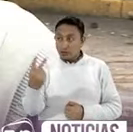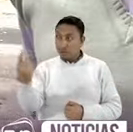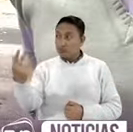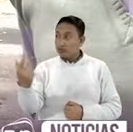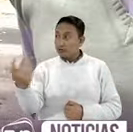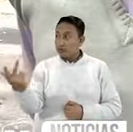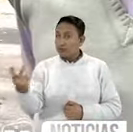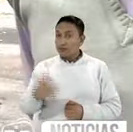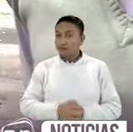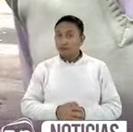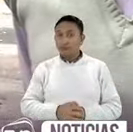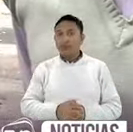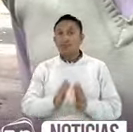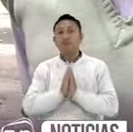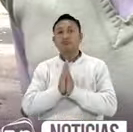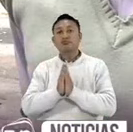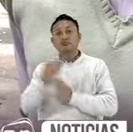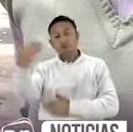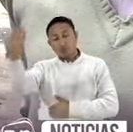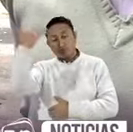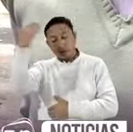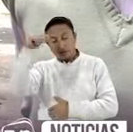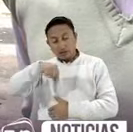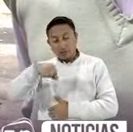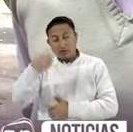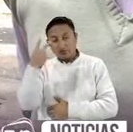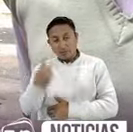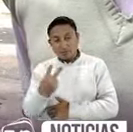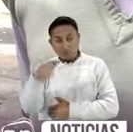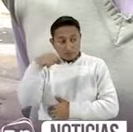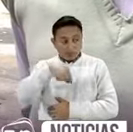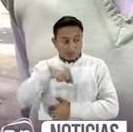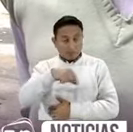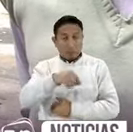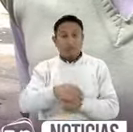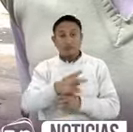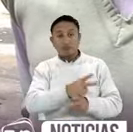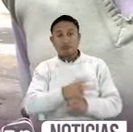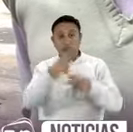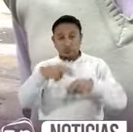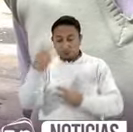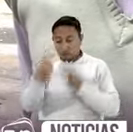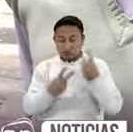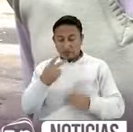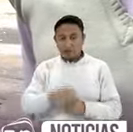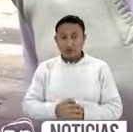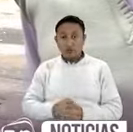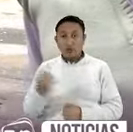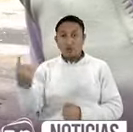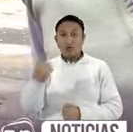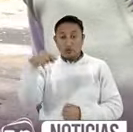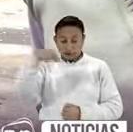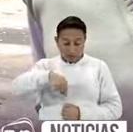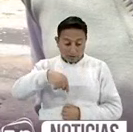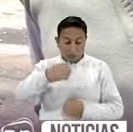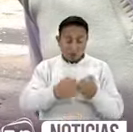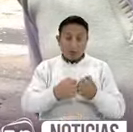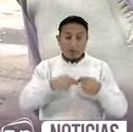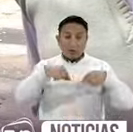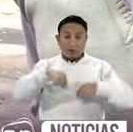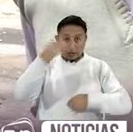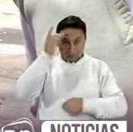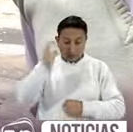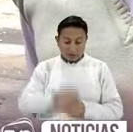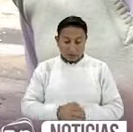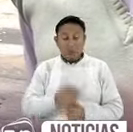respuesta. Pedimos al señor alcalde que nos visite, a los señores concejales, porque no es solamente este problema, esta preocupación, y